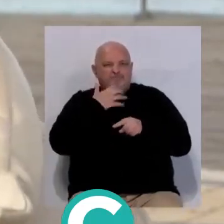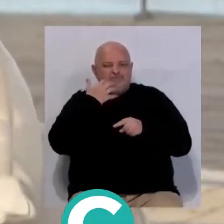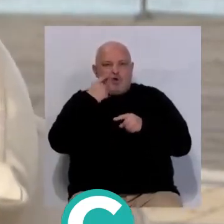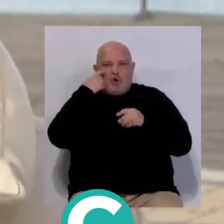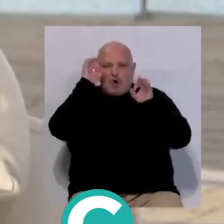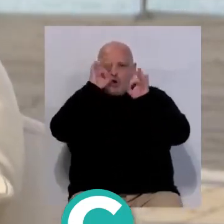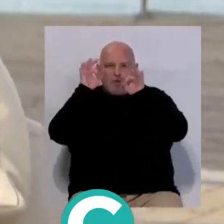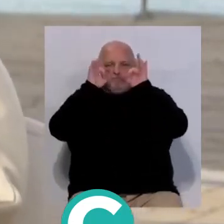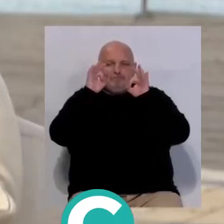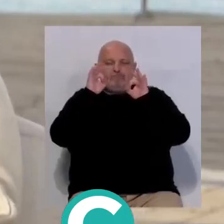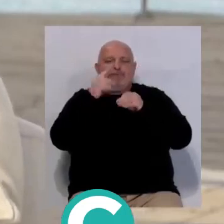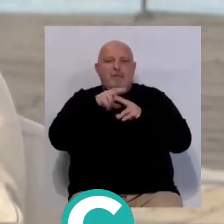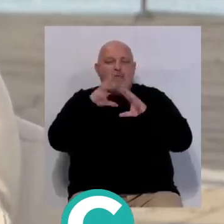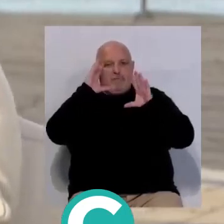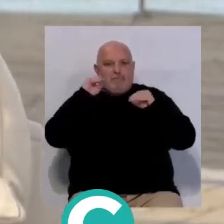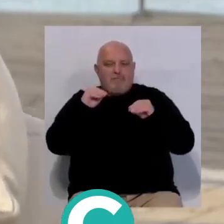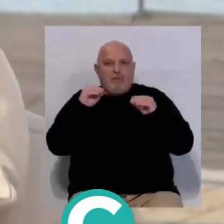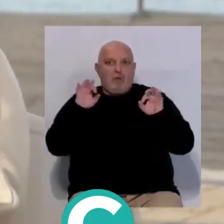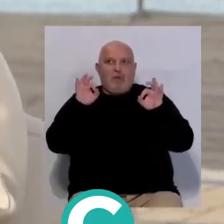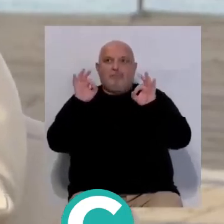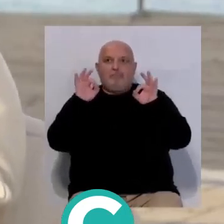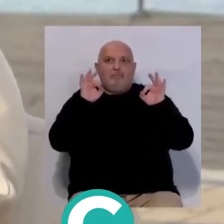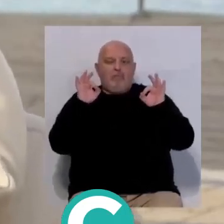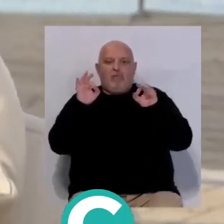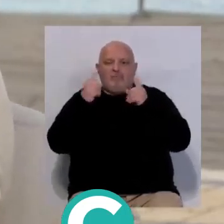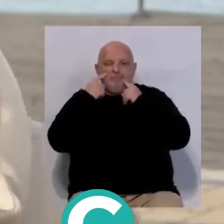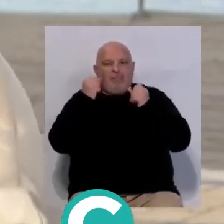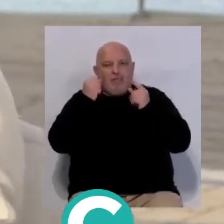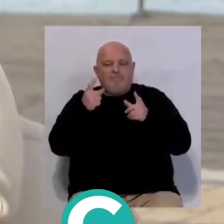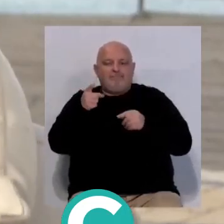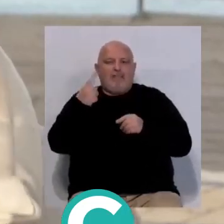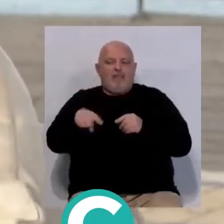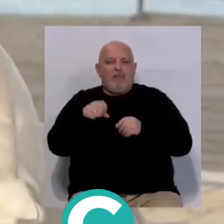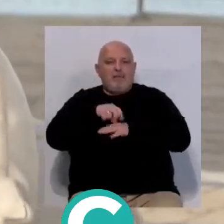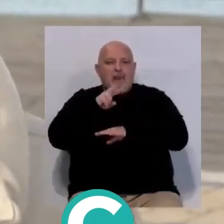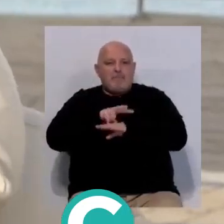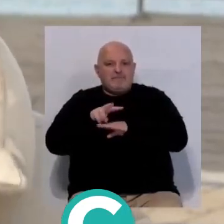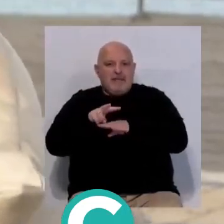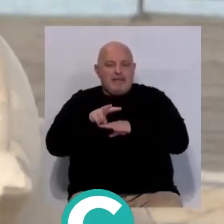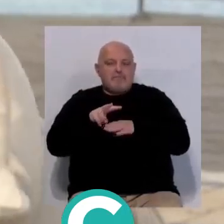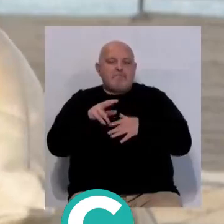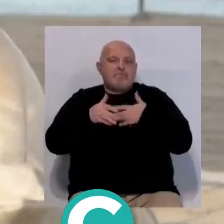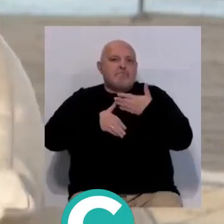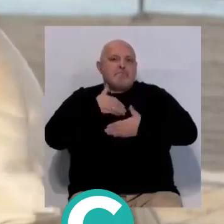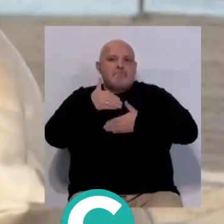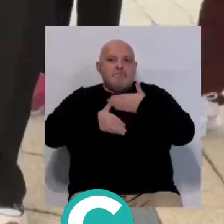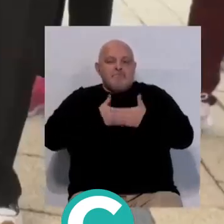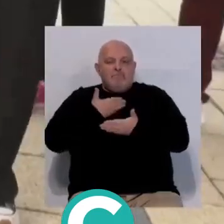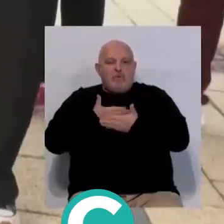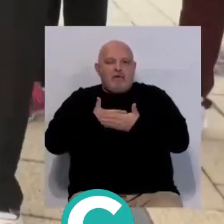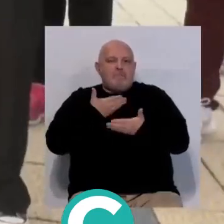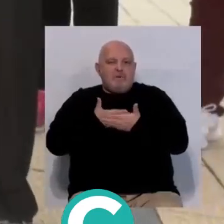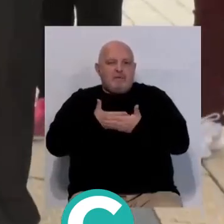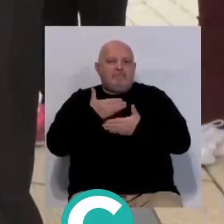los ojos y eran crisis de ausencia. Ahí empezó todo, nos dimos cuenta, nos dijeron de que tenía epilepsia y ya a raíz de hacerle muchas